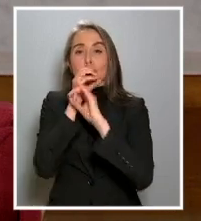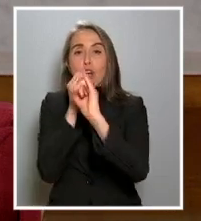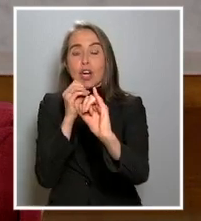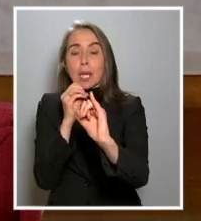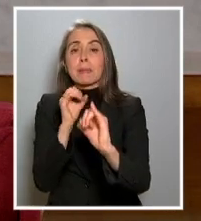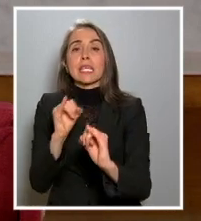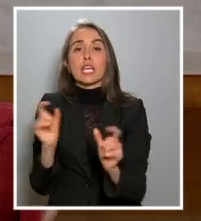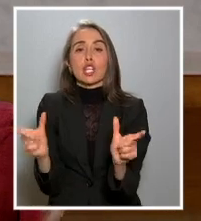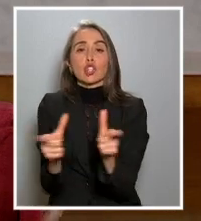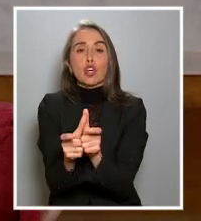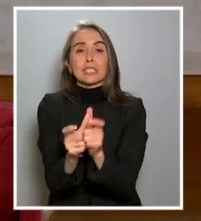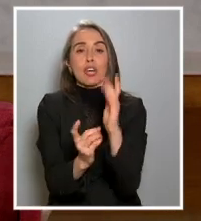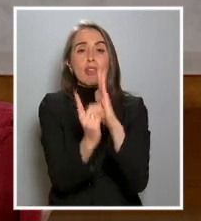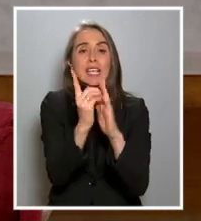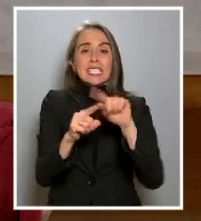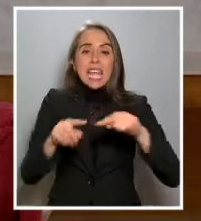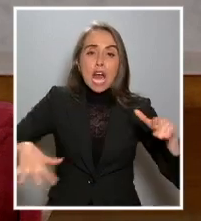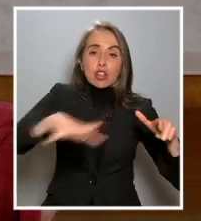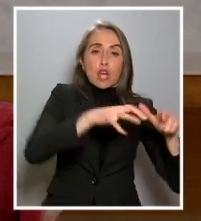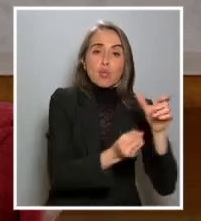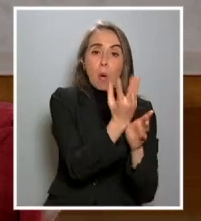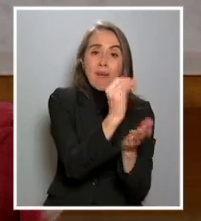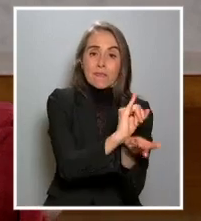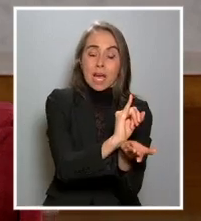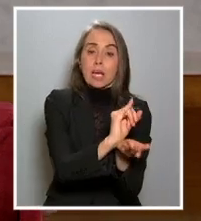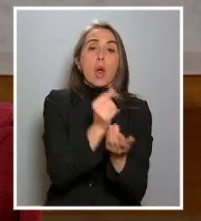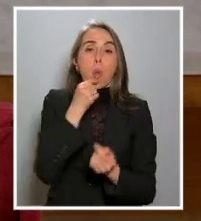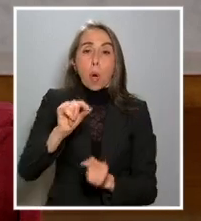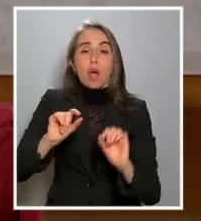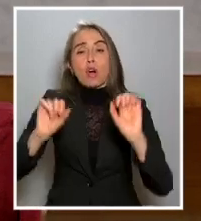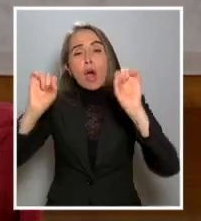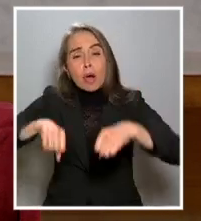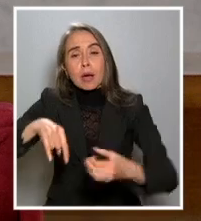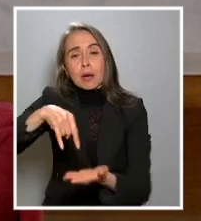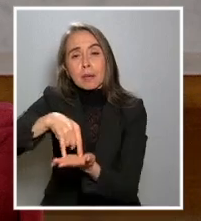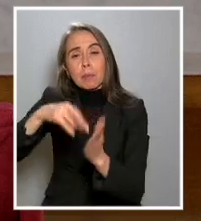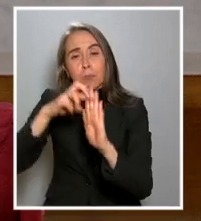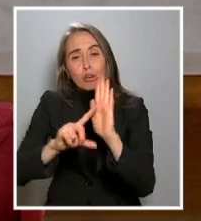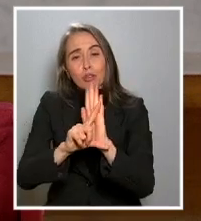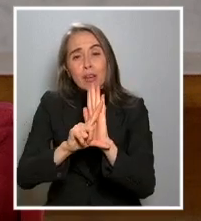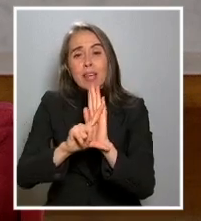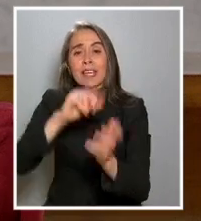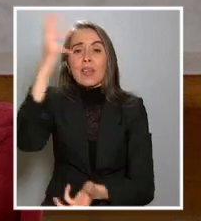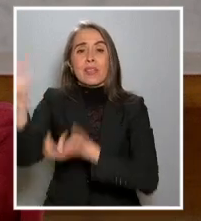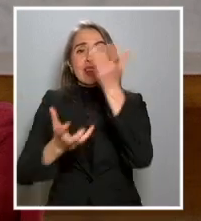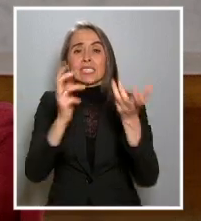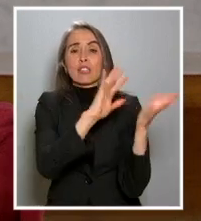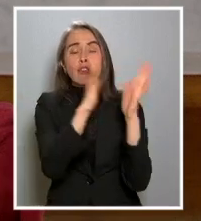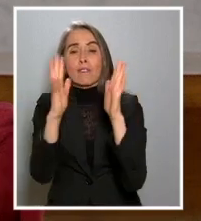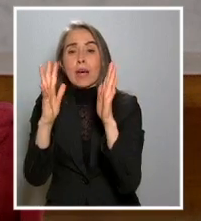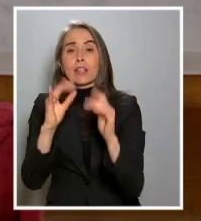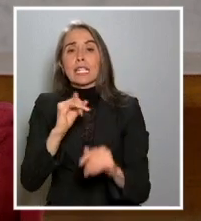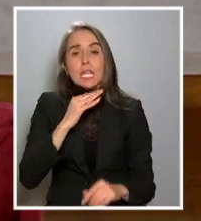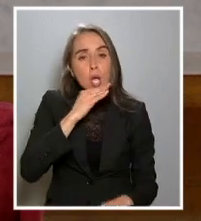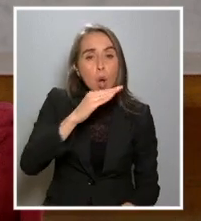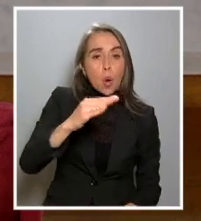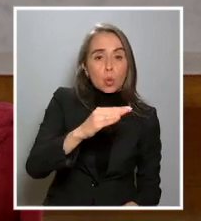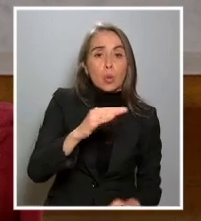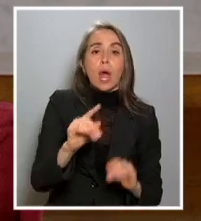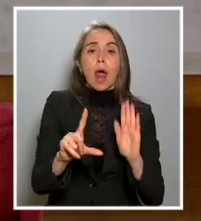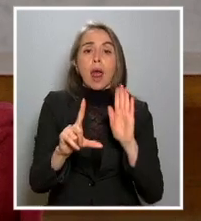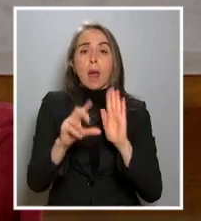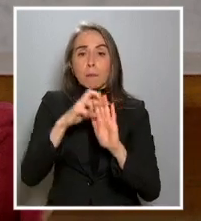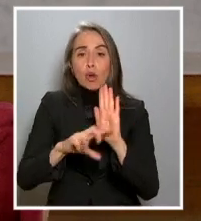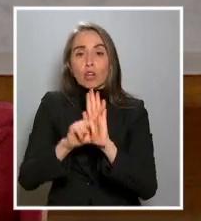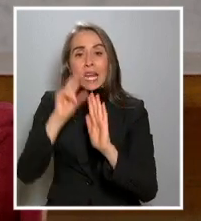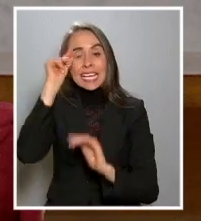Territorial. Insisto en la pronta aprobación en el Congreso de la Ley de Incendios Forestales y Rurales y la ley que crea